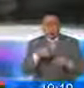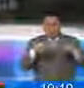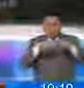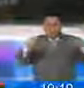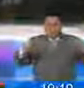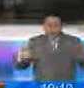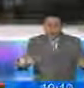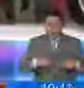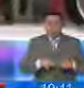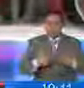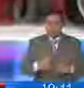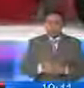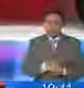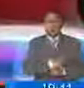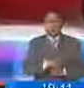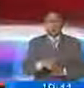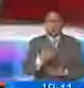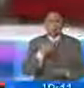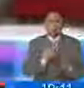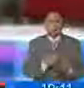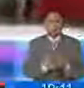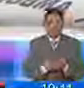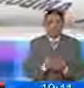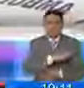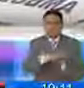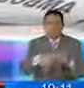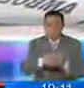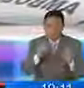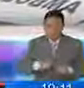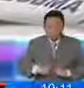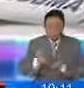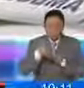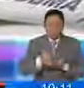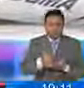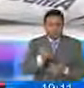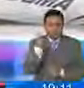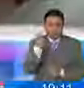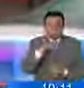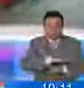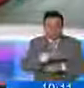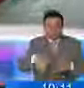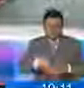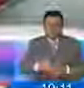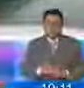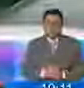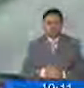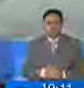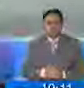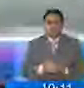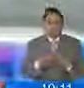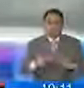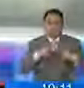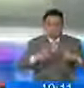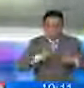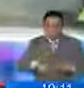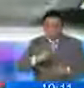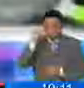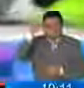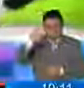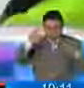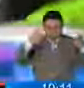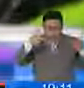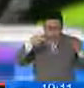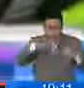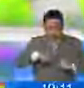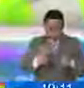el sitio y levantaron todos los indicios que contribuyen a esclarecer esta muerte. Tenemos que investigar con videos porque el momento no se encuentra el